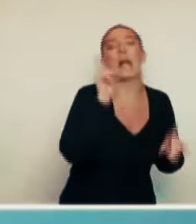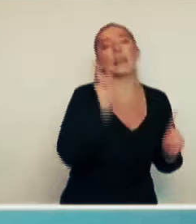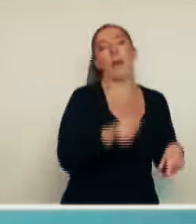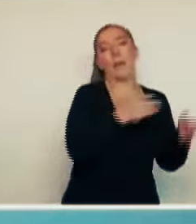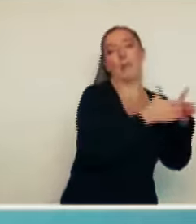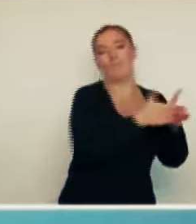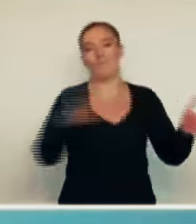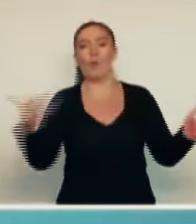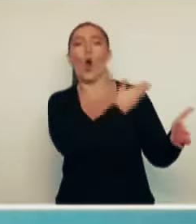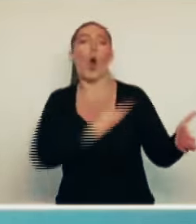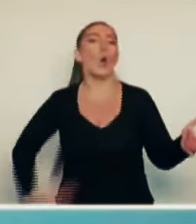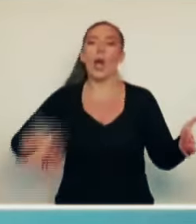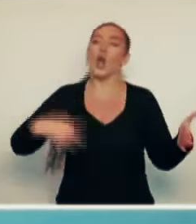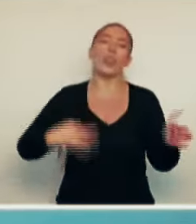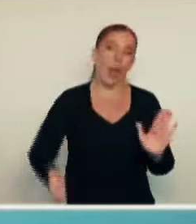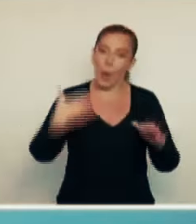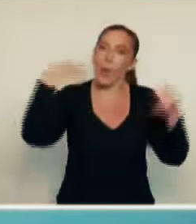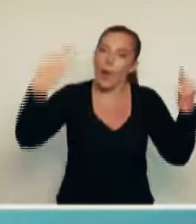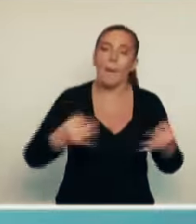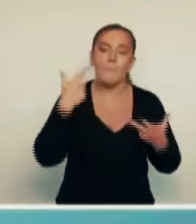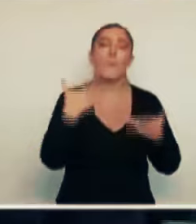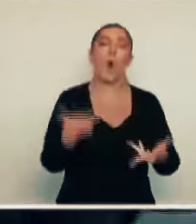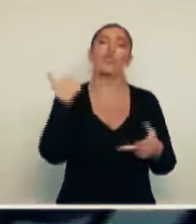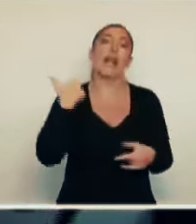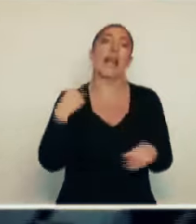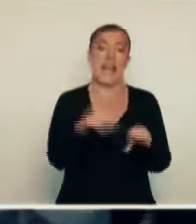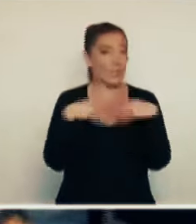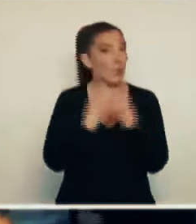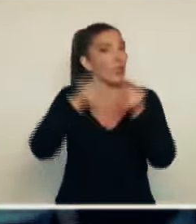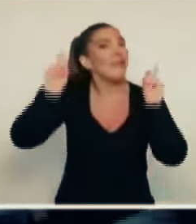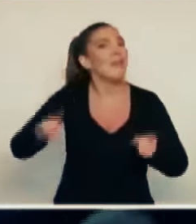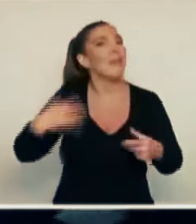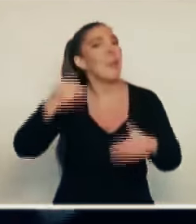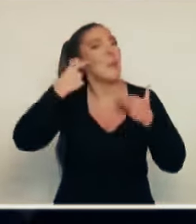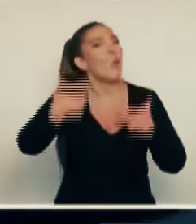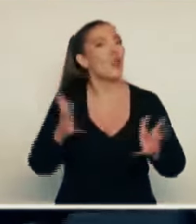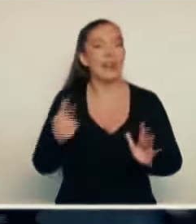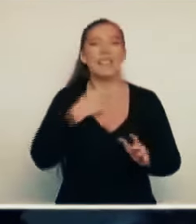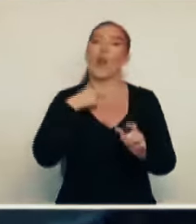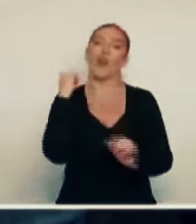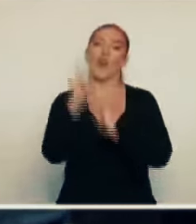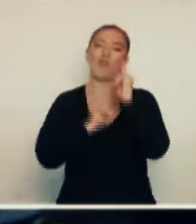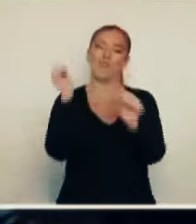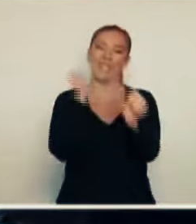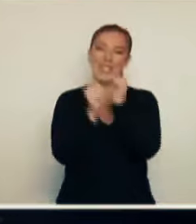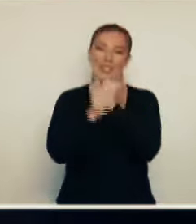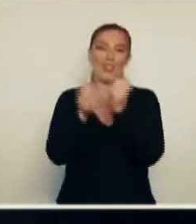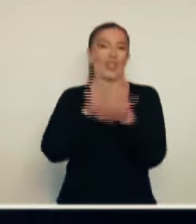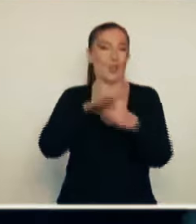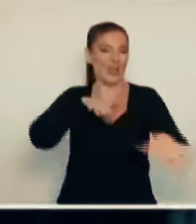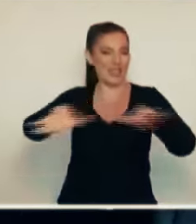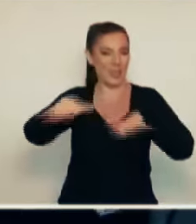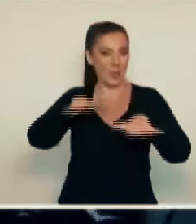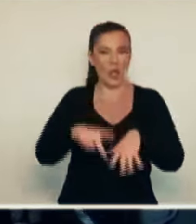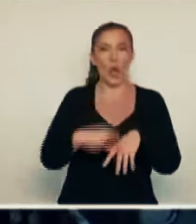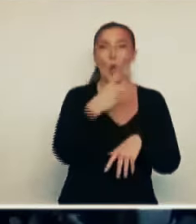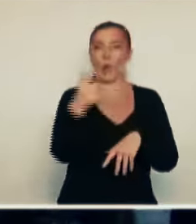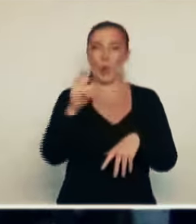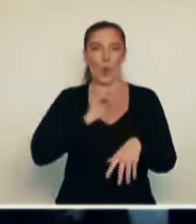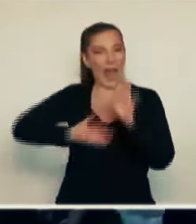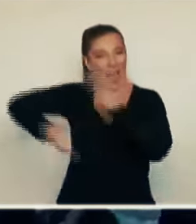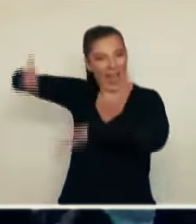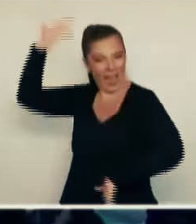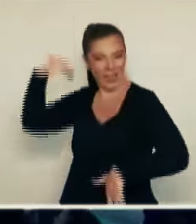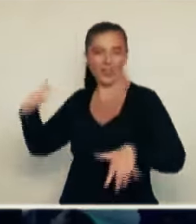y en los resultados de la gestión. Miren, quiero contarles una anécdota referida a esta particular circunstancia de hace 21